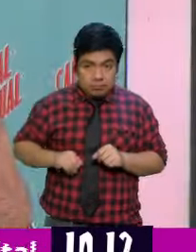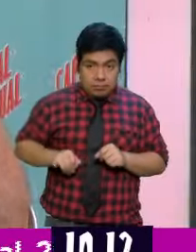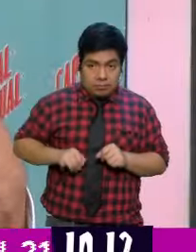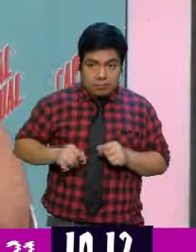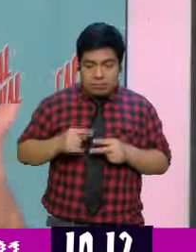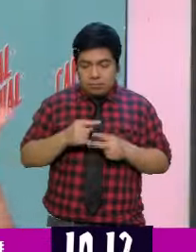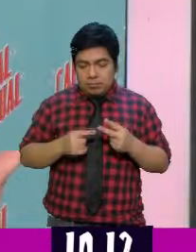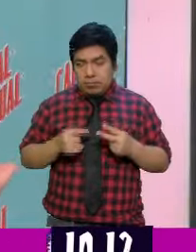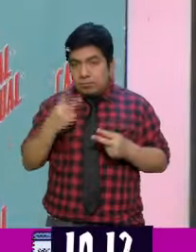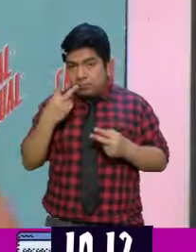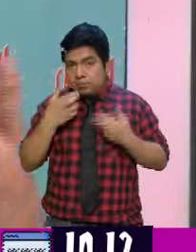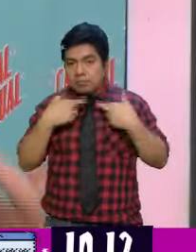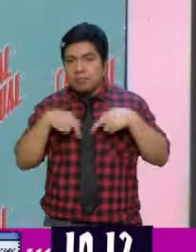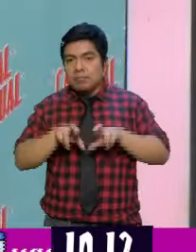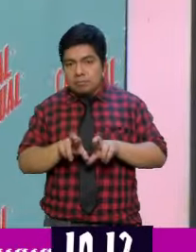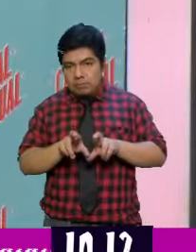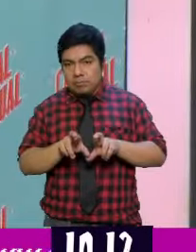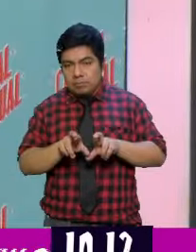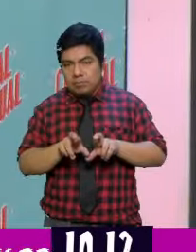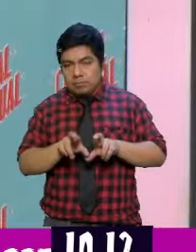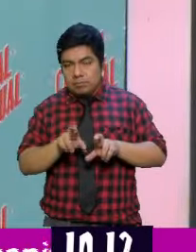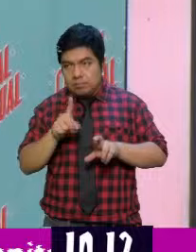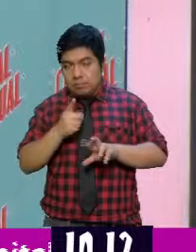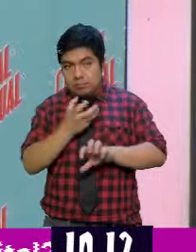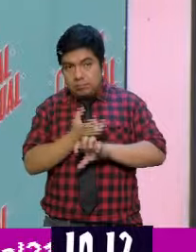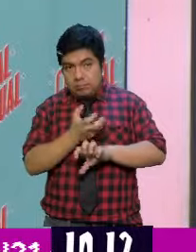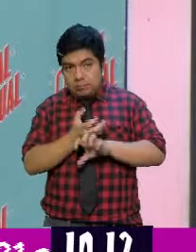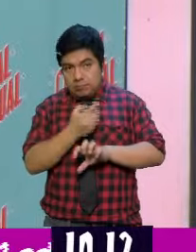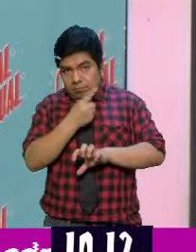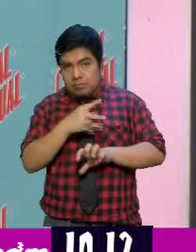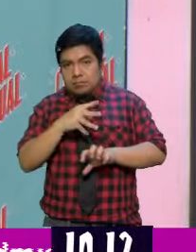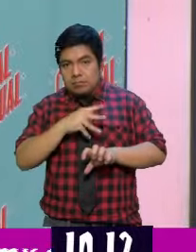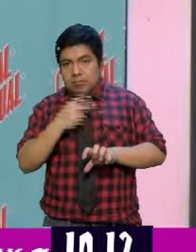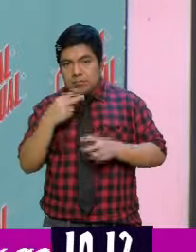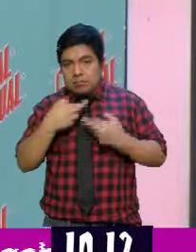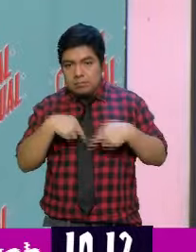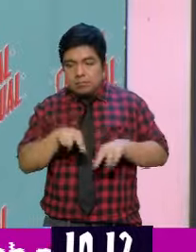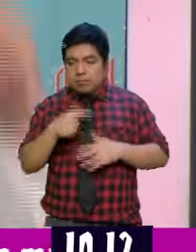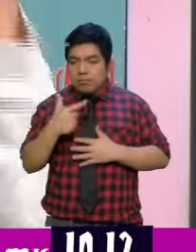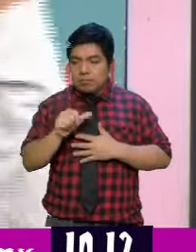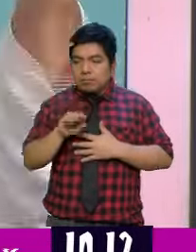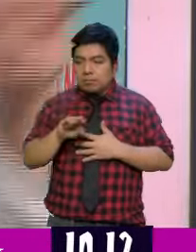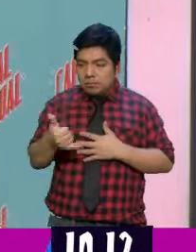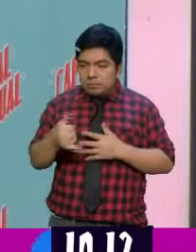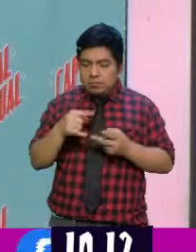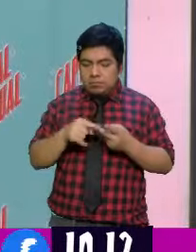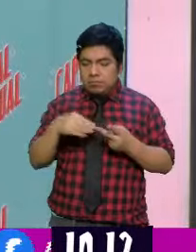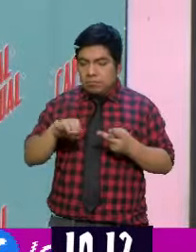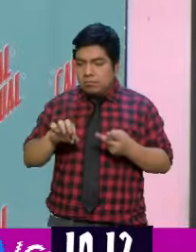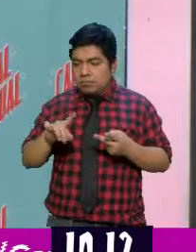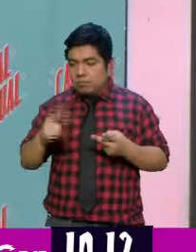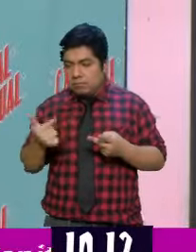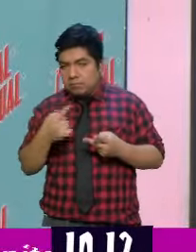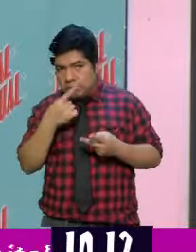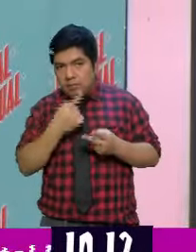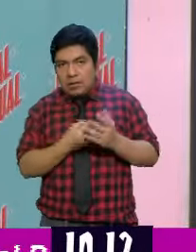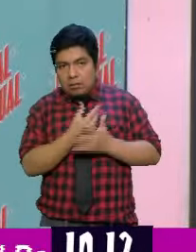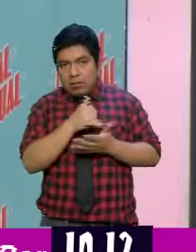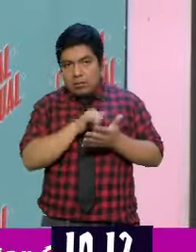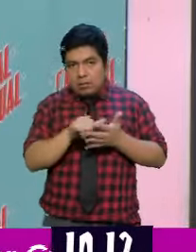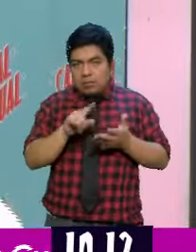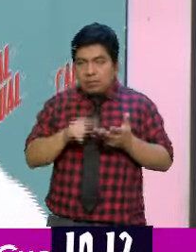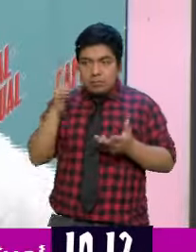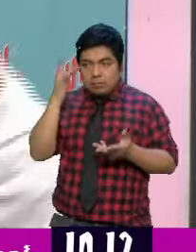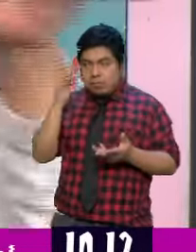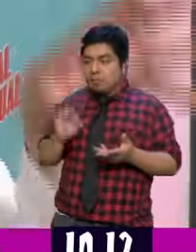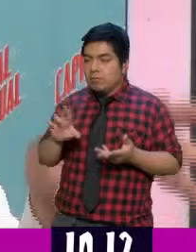dos representantes en los Estados Unidos. Ándale. Gaby está en Nueva York y Miguel está en San Francisco. Entonces, también se